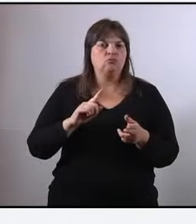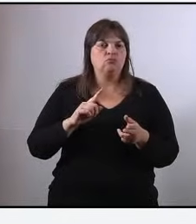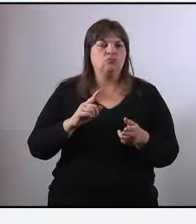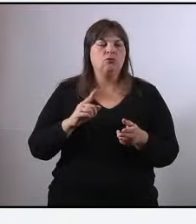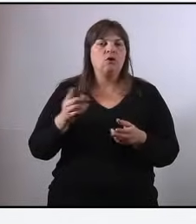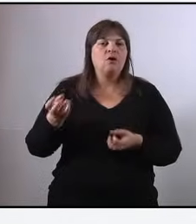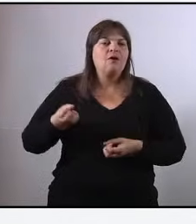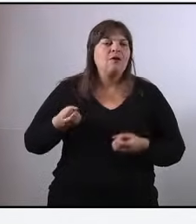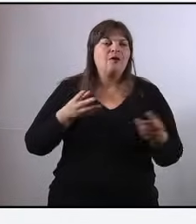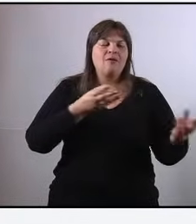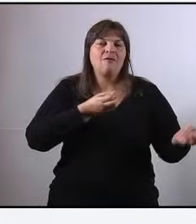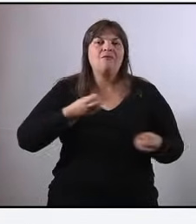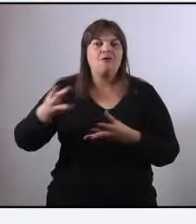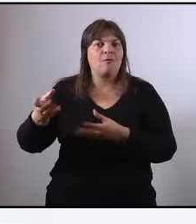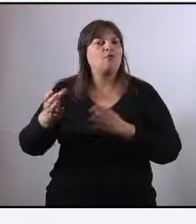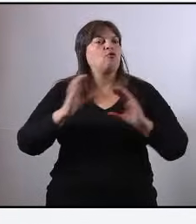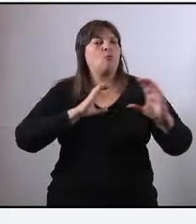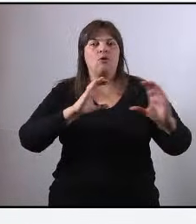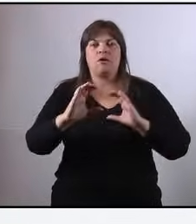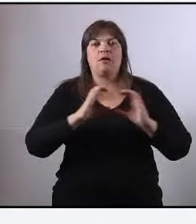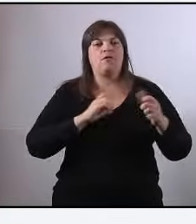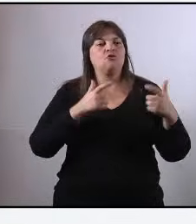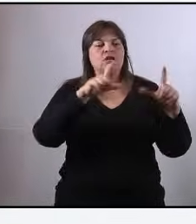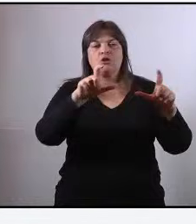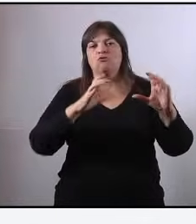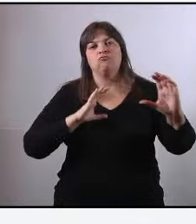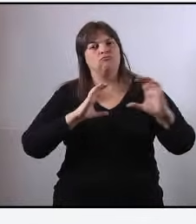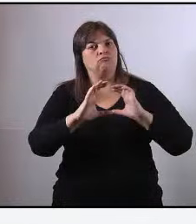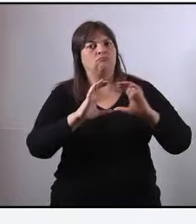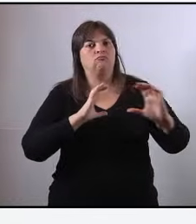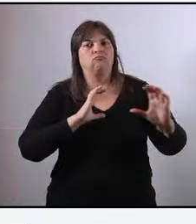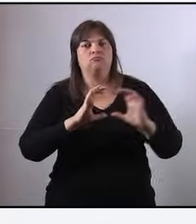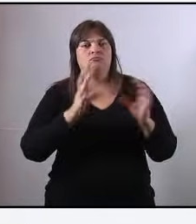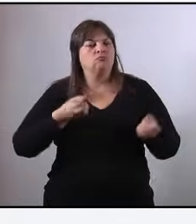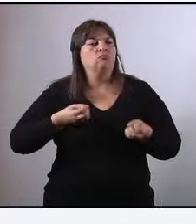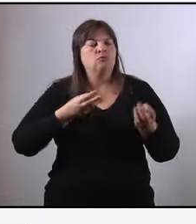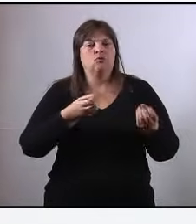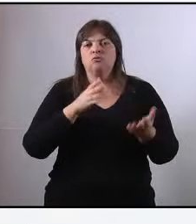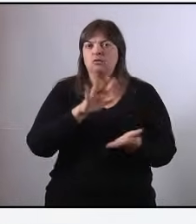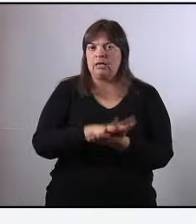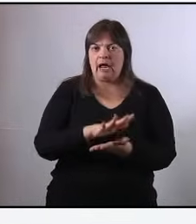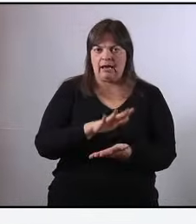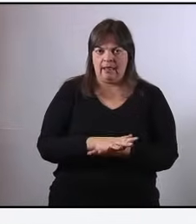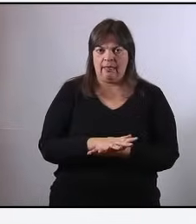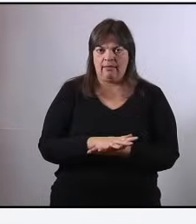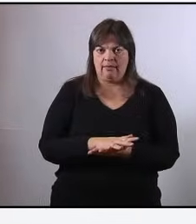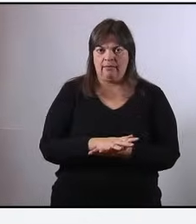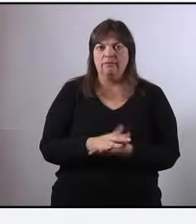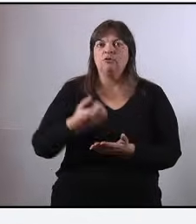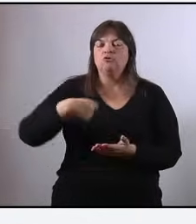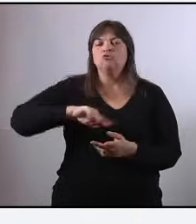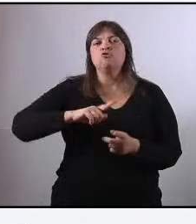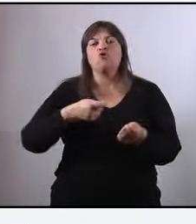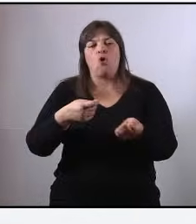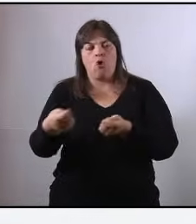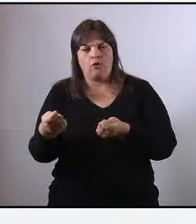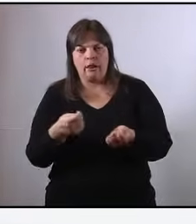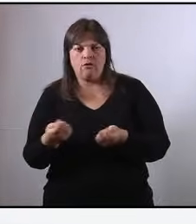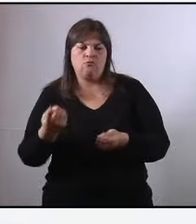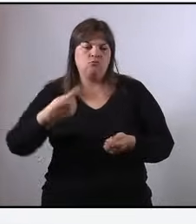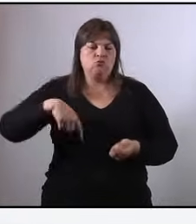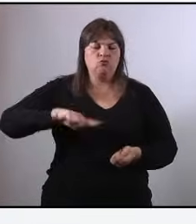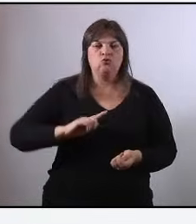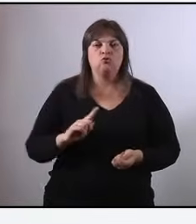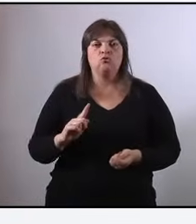hay comunicación permanente con el sector, trasladar absoluta tranquilidad, trasladar coordinación. Estamos